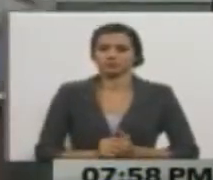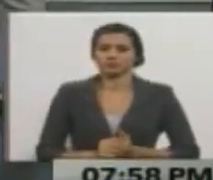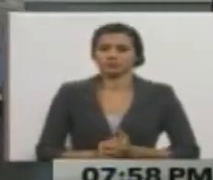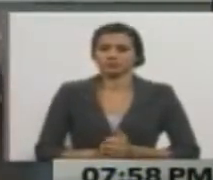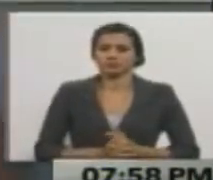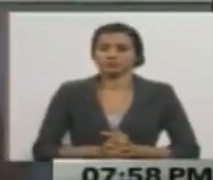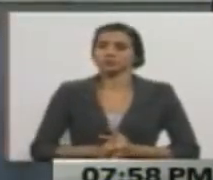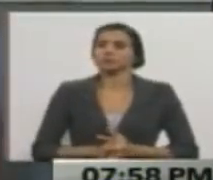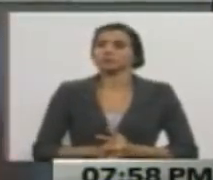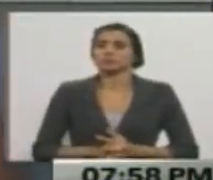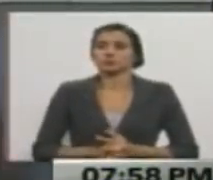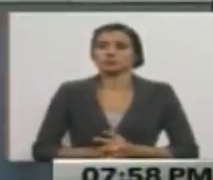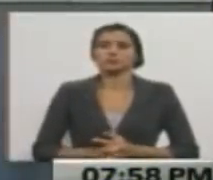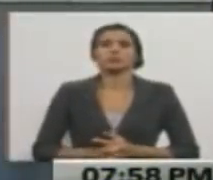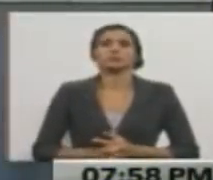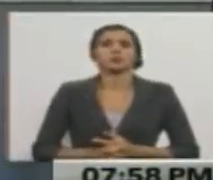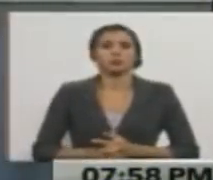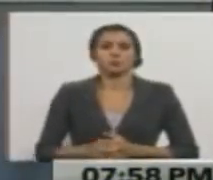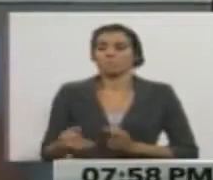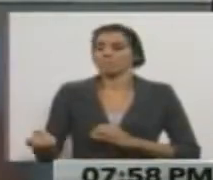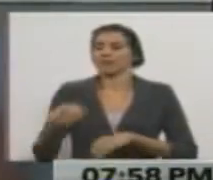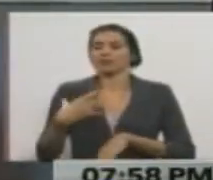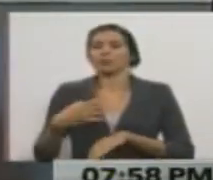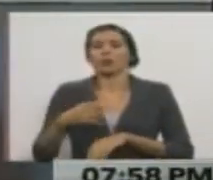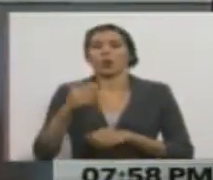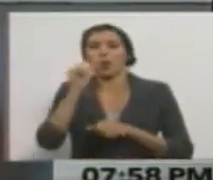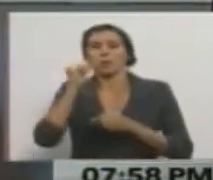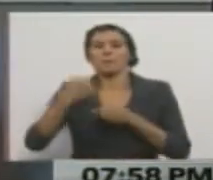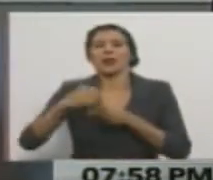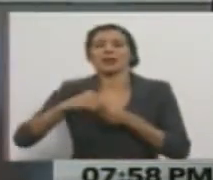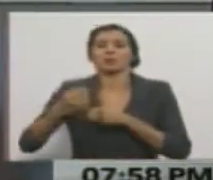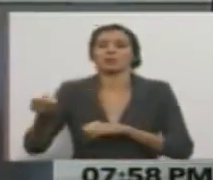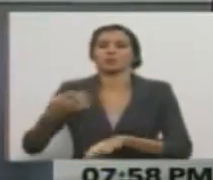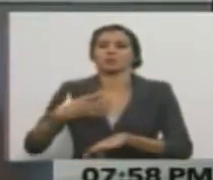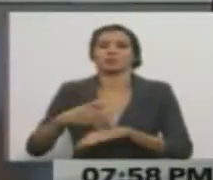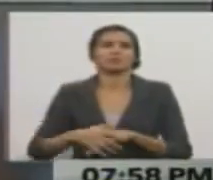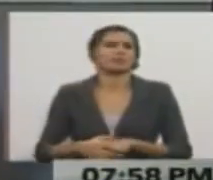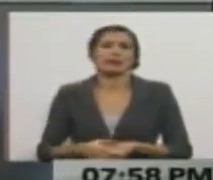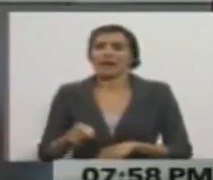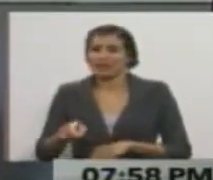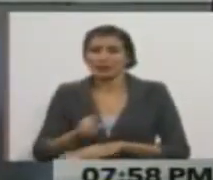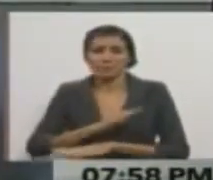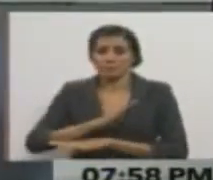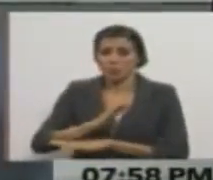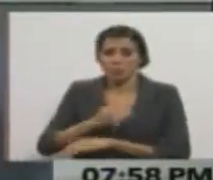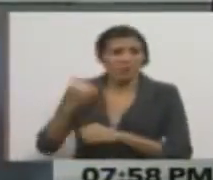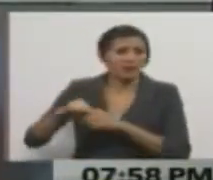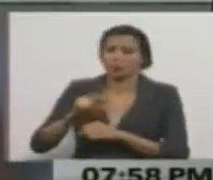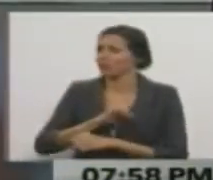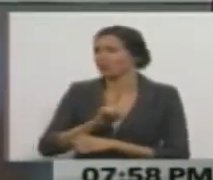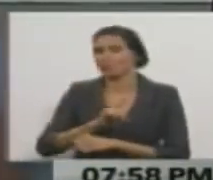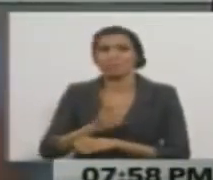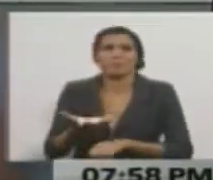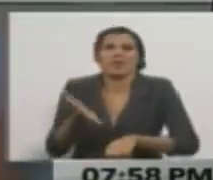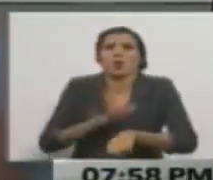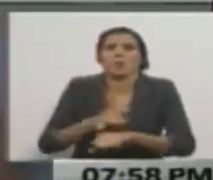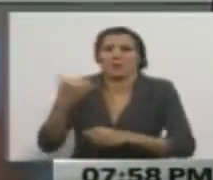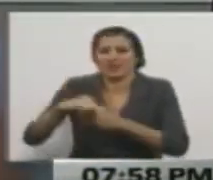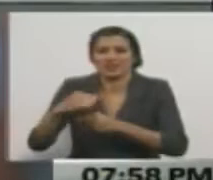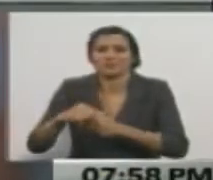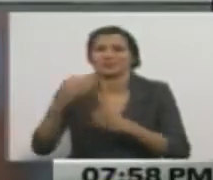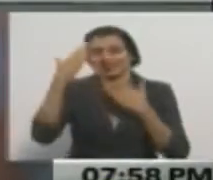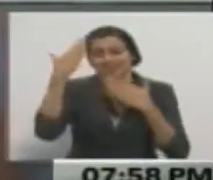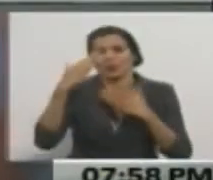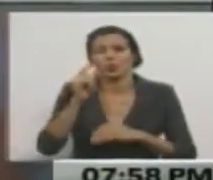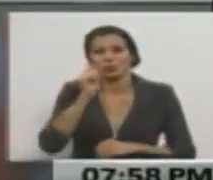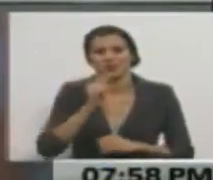Me escriben desde Maracaibo el señor Pérez Mendoza que no, que nadie le gana el calor de Maracaibo. Un saludo